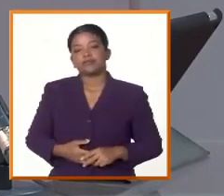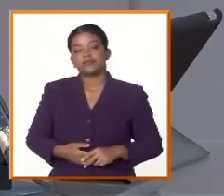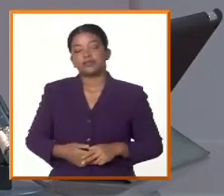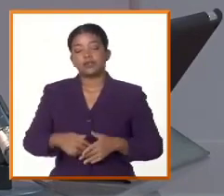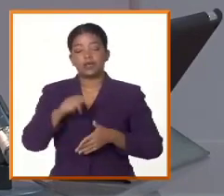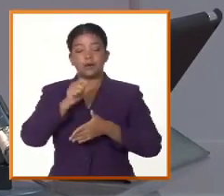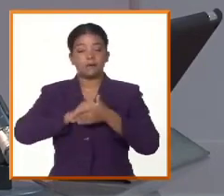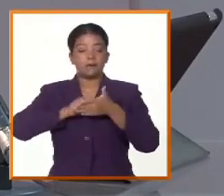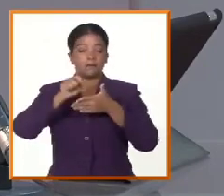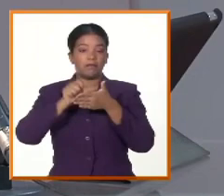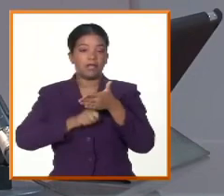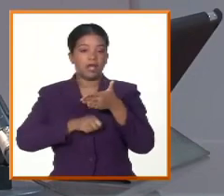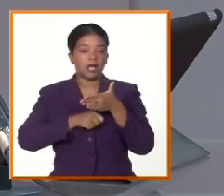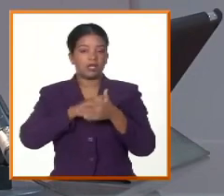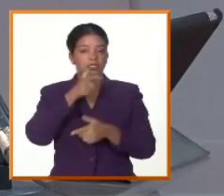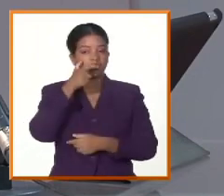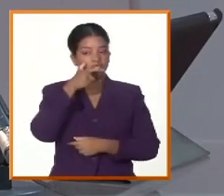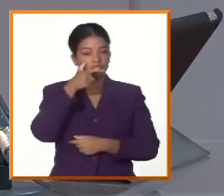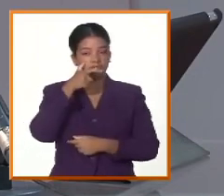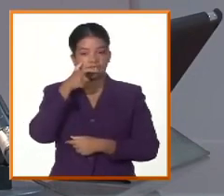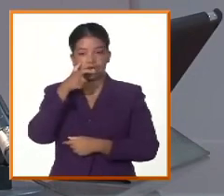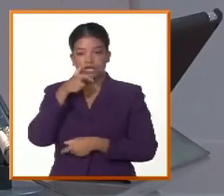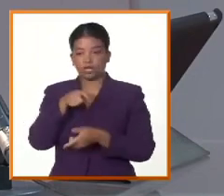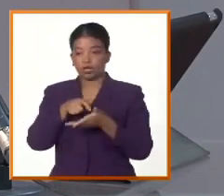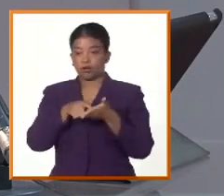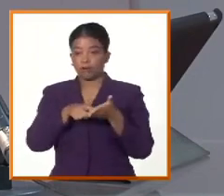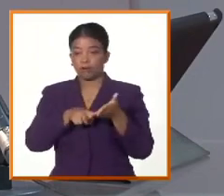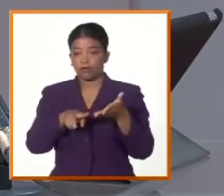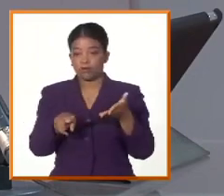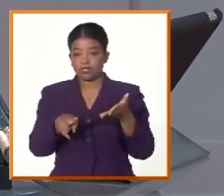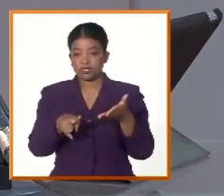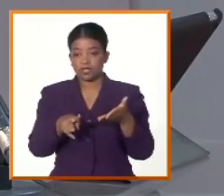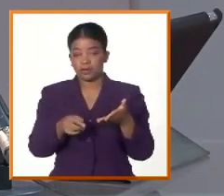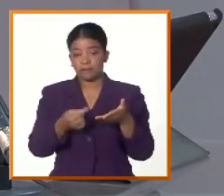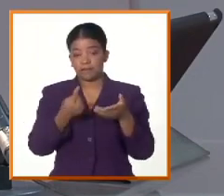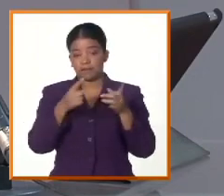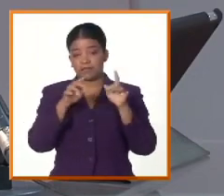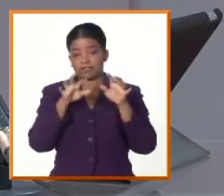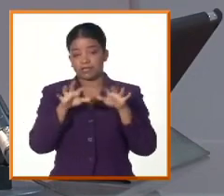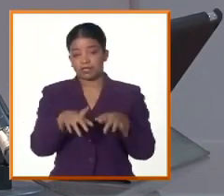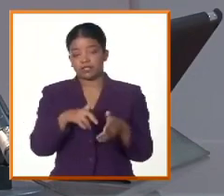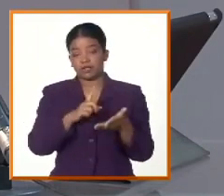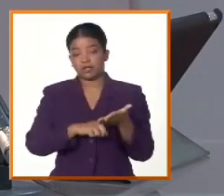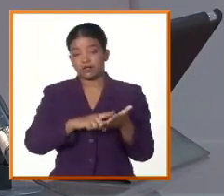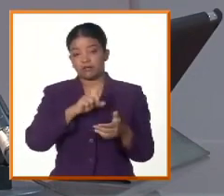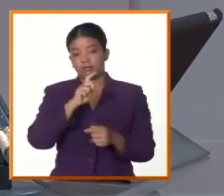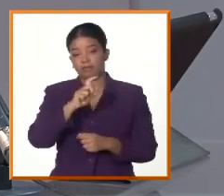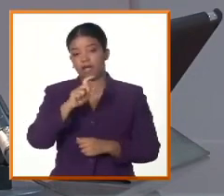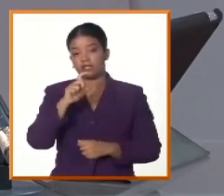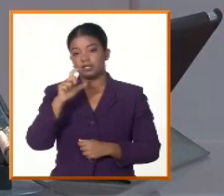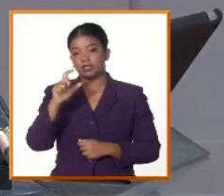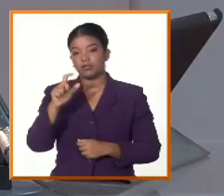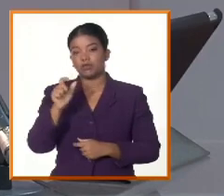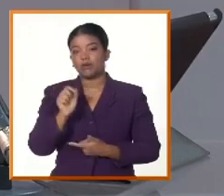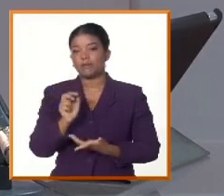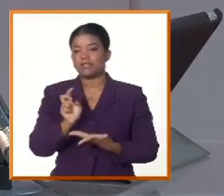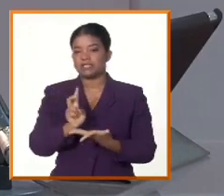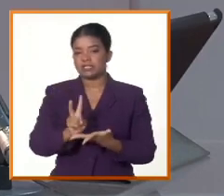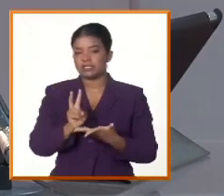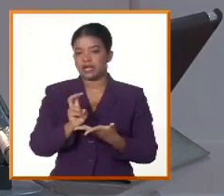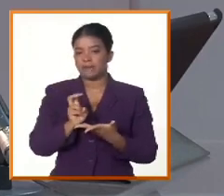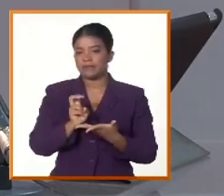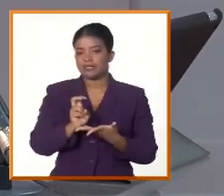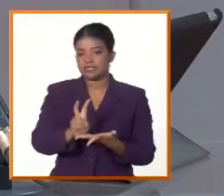de por las provincias el primer Secretario del partido cada vez que visita un territorio